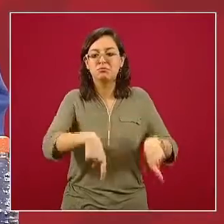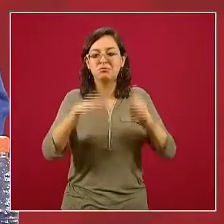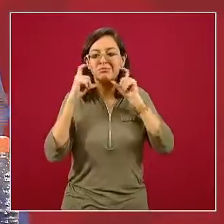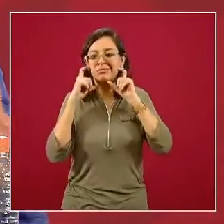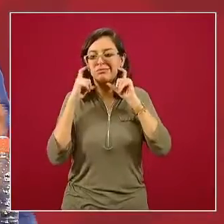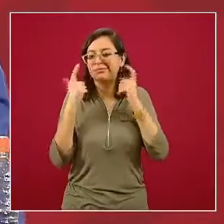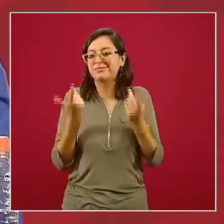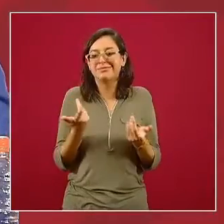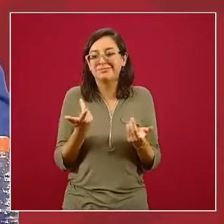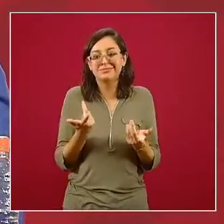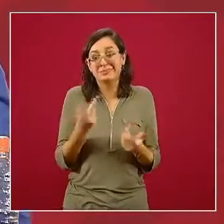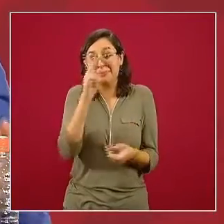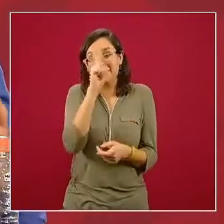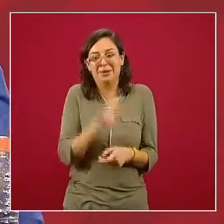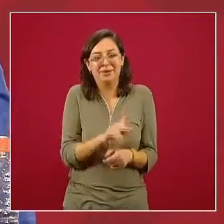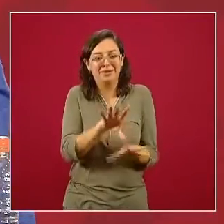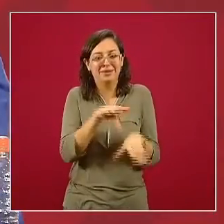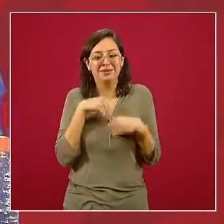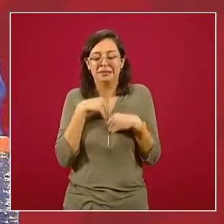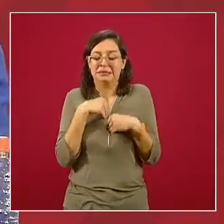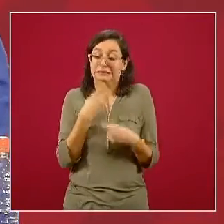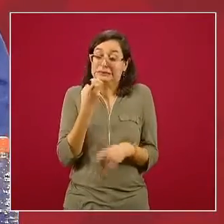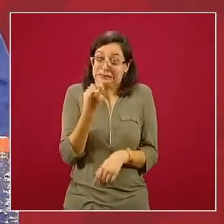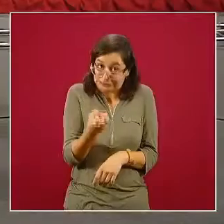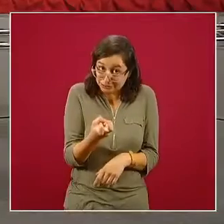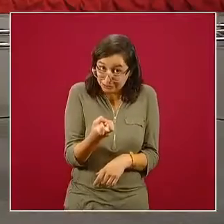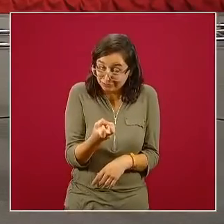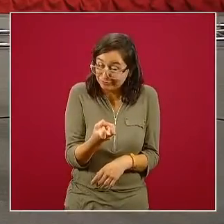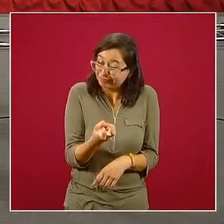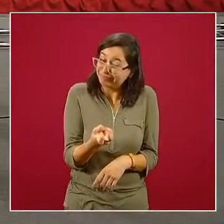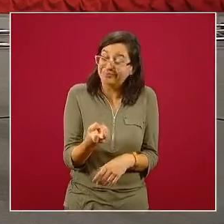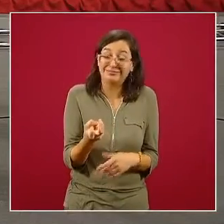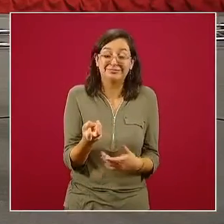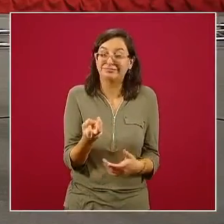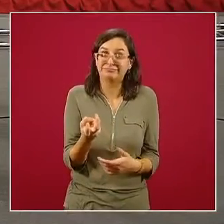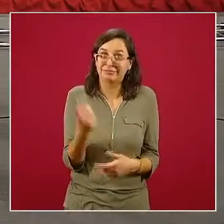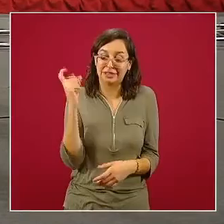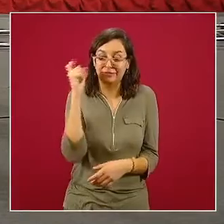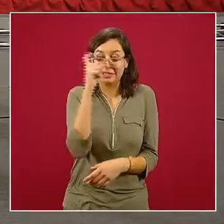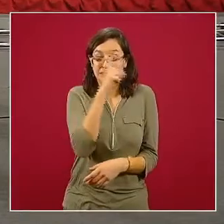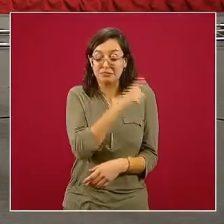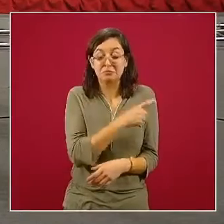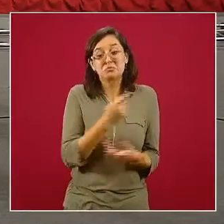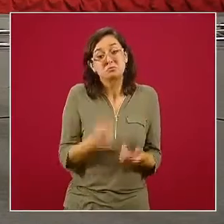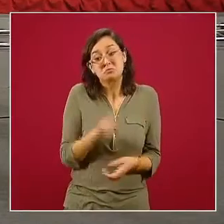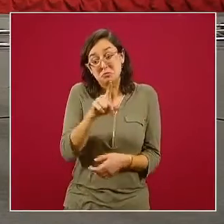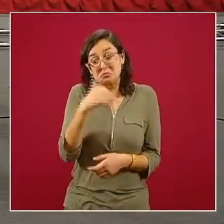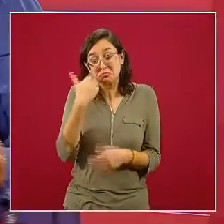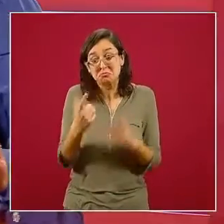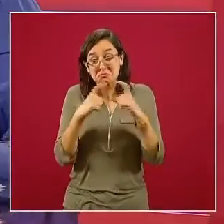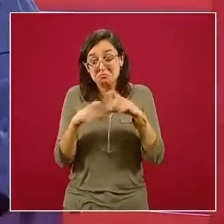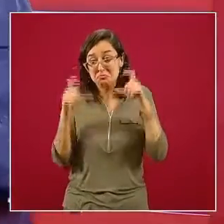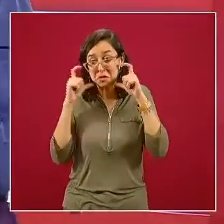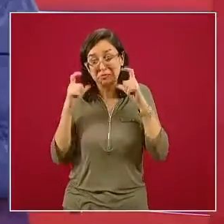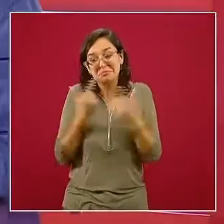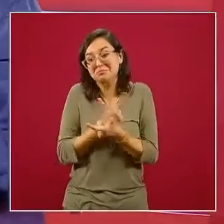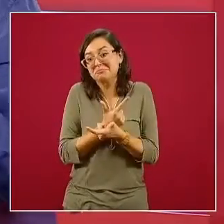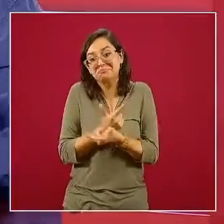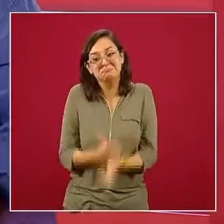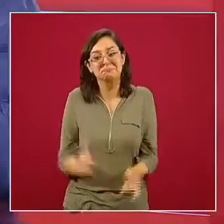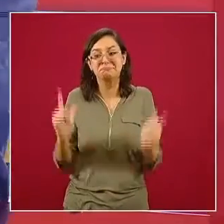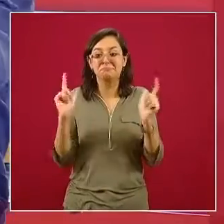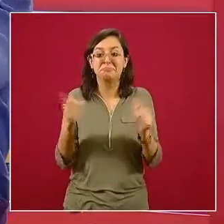uso generalizado no es muy confiable como mecanismo principal. Quien quiera ponérselo, que se lo ponga.